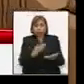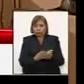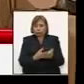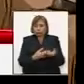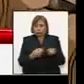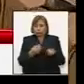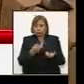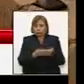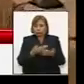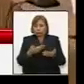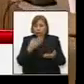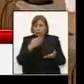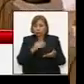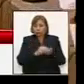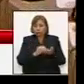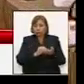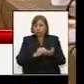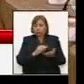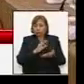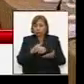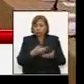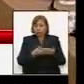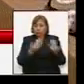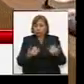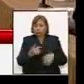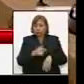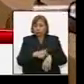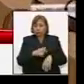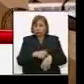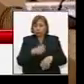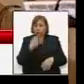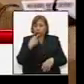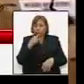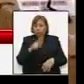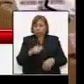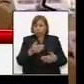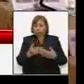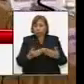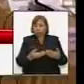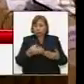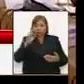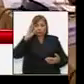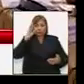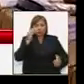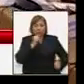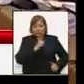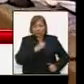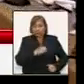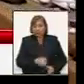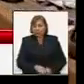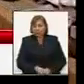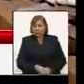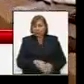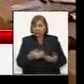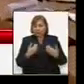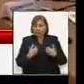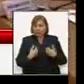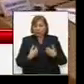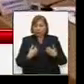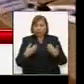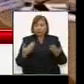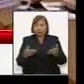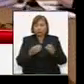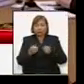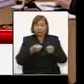según los que se han presentado hasta el momento, todos los suboficiales de la policía. Quien estuvo a cargo